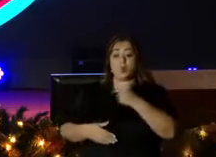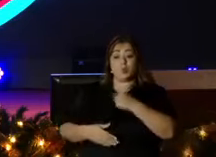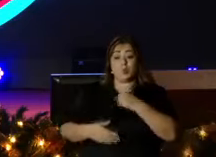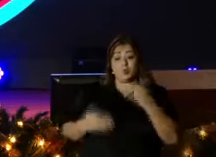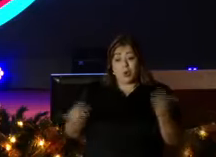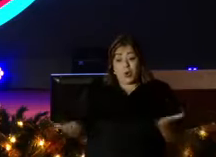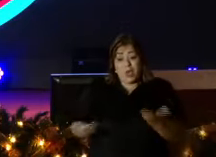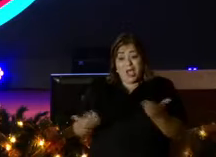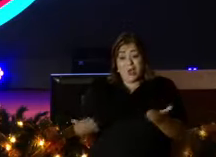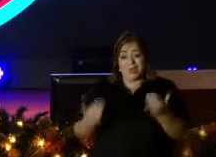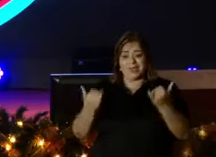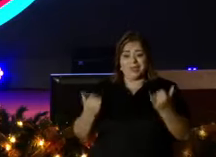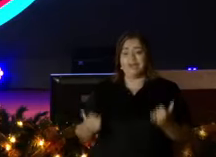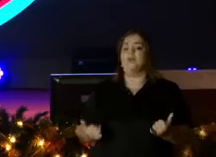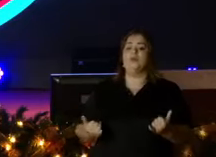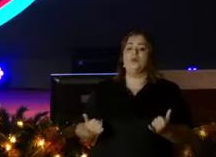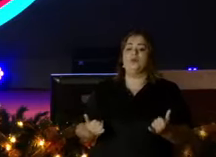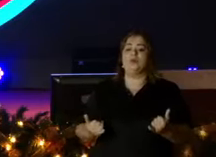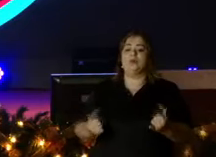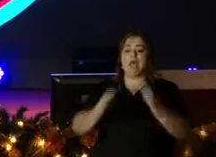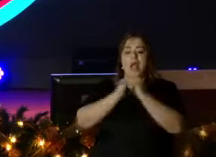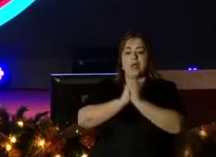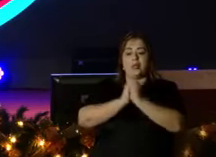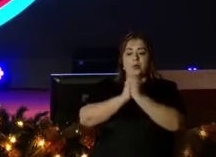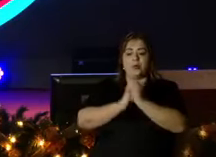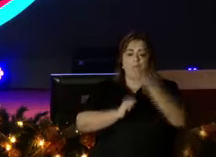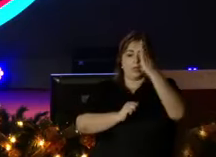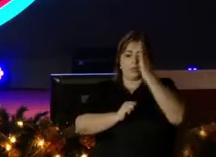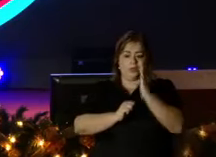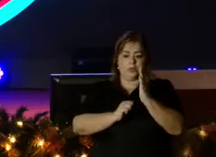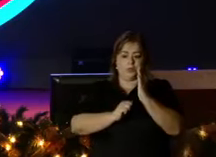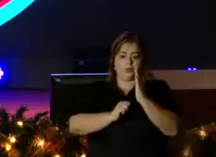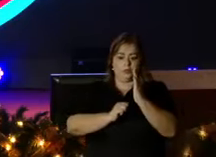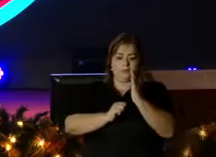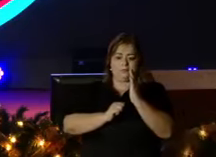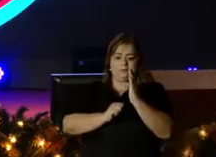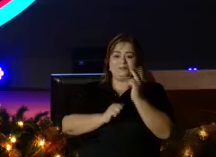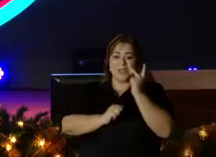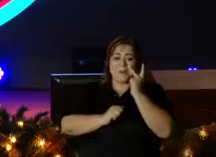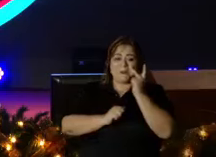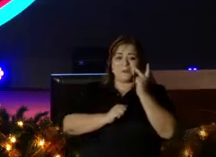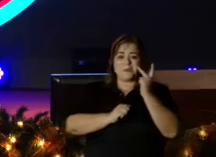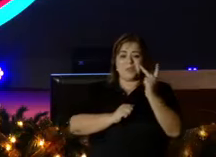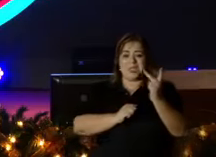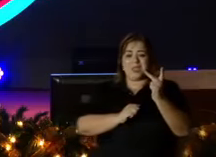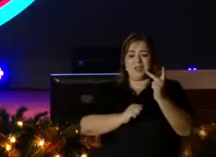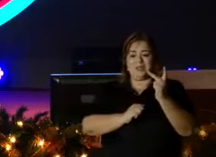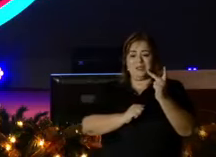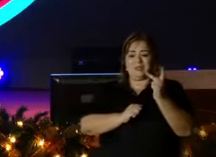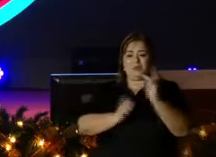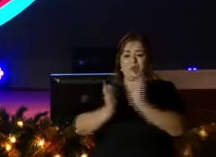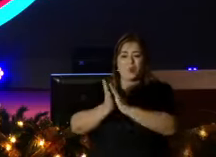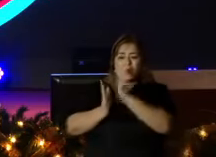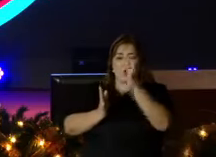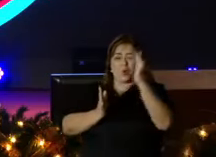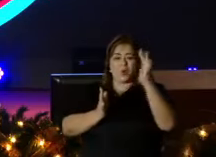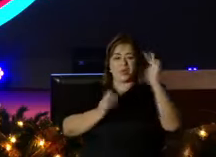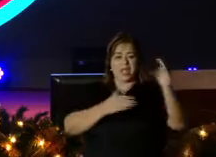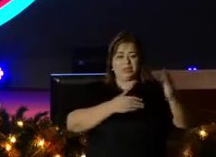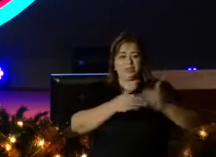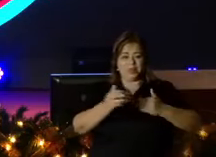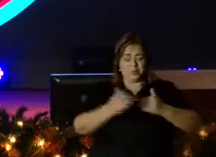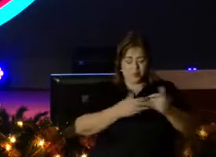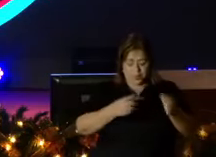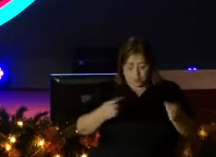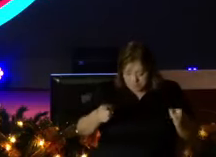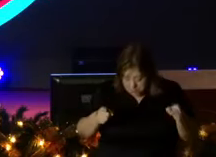adorar a Dios. Porque aunque ha sido difícil este caminar, seguimos viendo su gloria a pesar de. Levanta tu mano en esta hora y